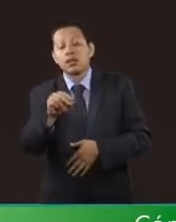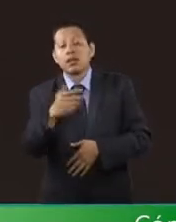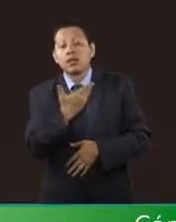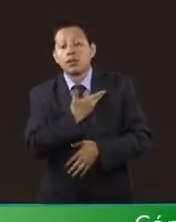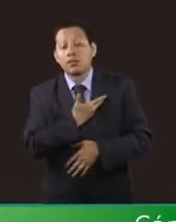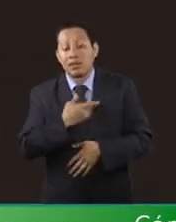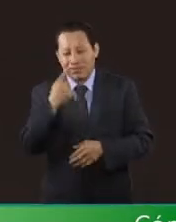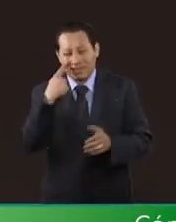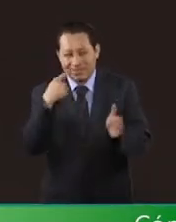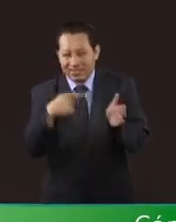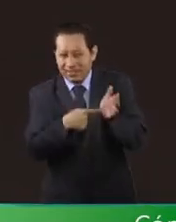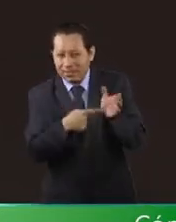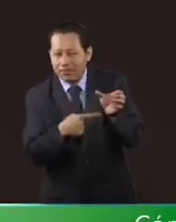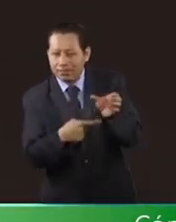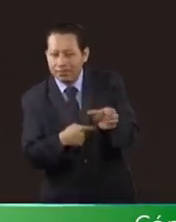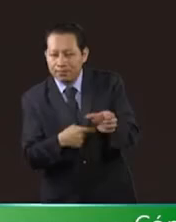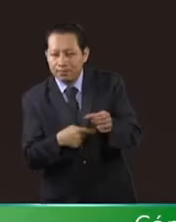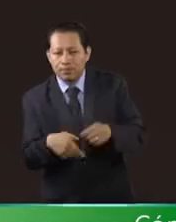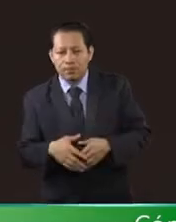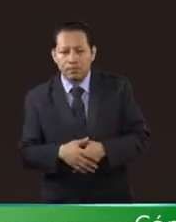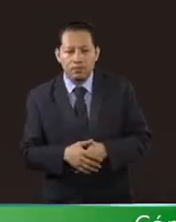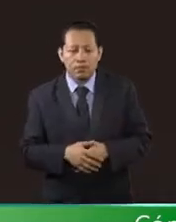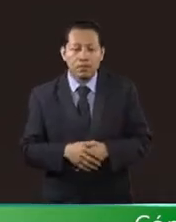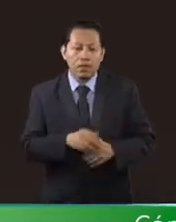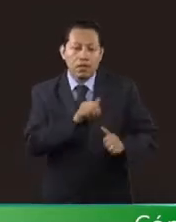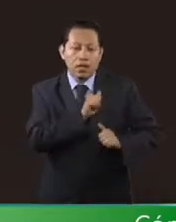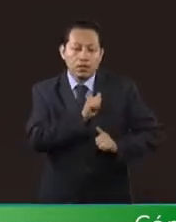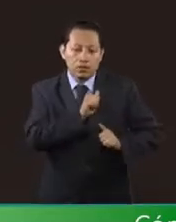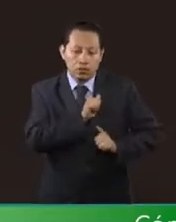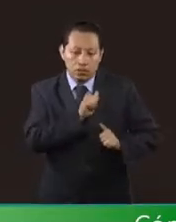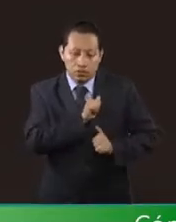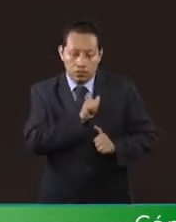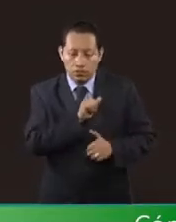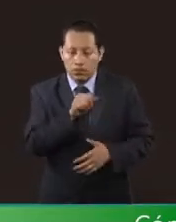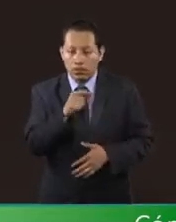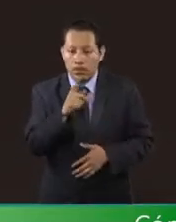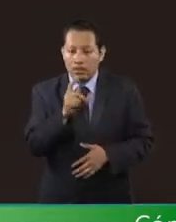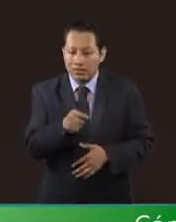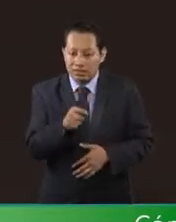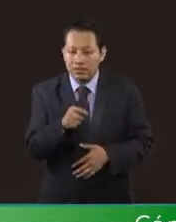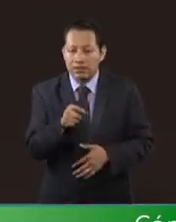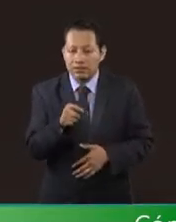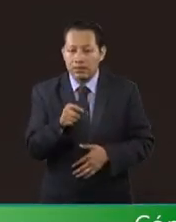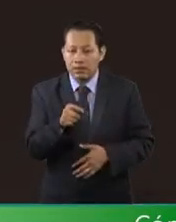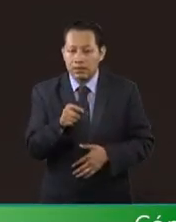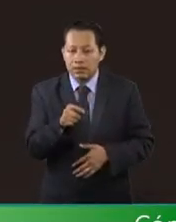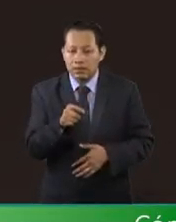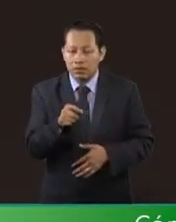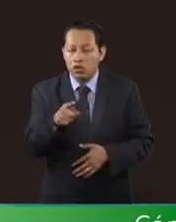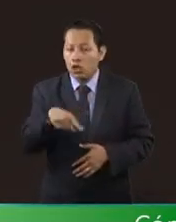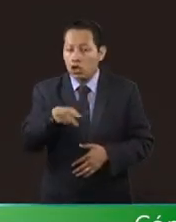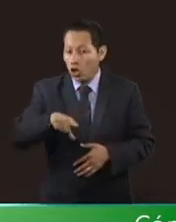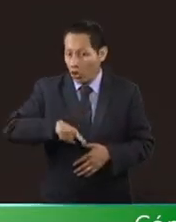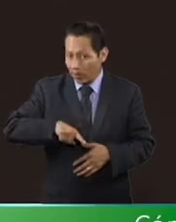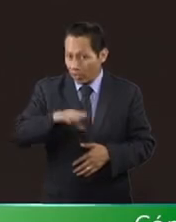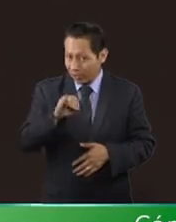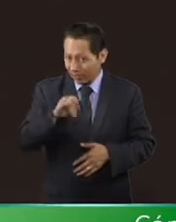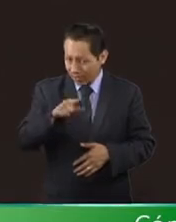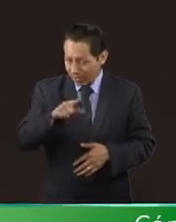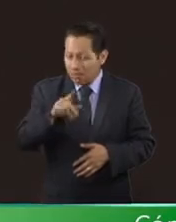el ejército, que no se utilice para suplir las incapacidades de los gobiernos